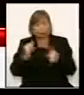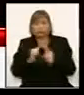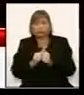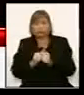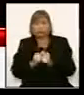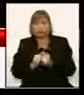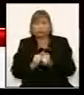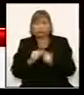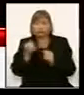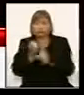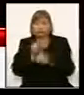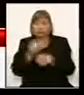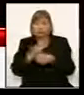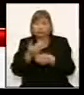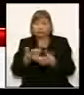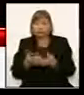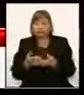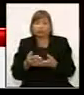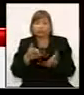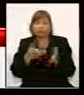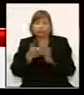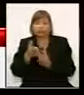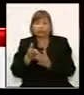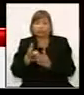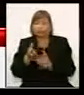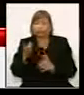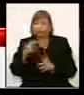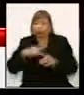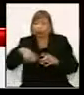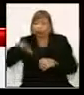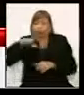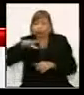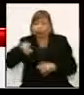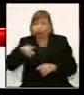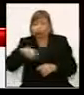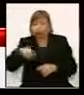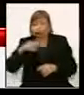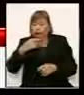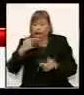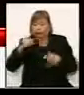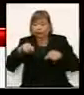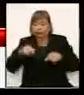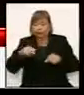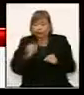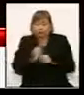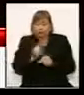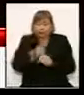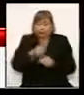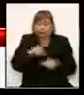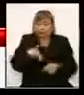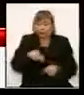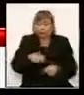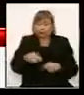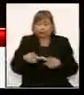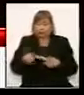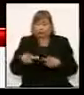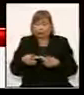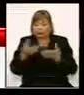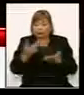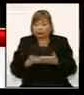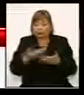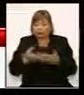este óvalo, paso a desnivel o trébol, ¿no es cierto?, que tiene que ejecutarse en esta zona concreta